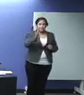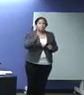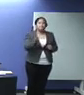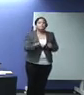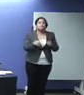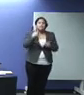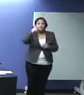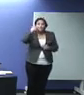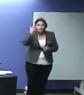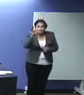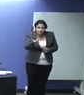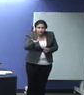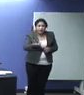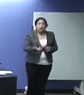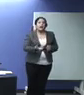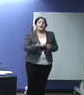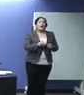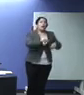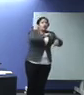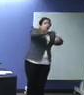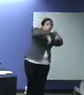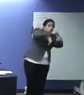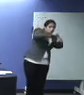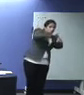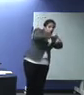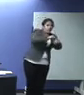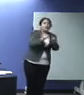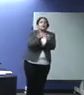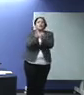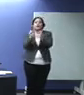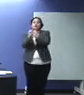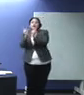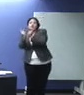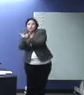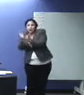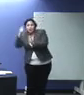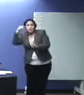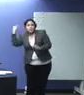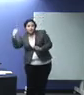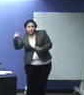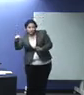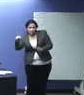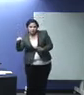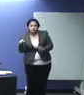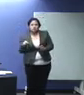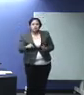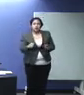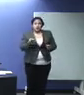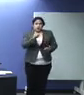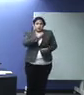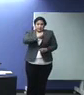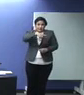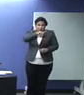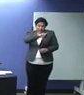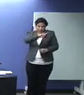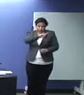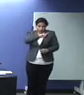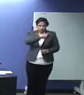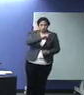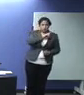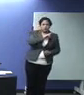busca integrar el modelo médico y el modelo social para, a partir de una condición de salud que es determinada por la